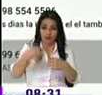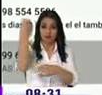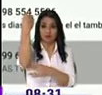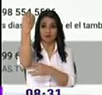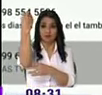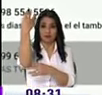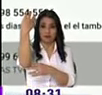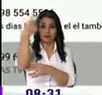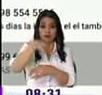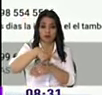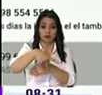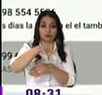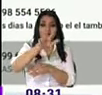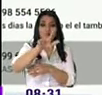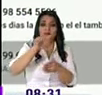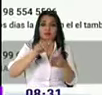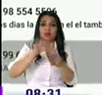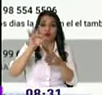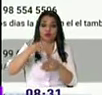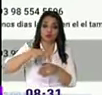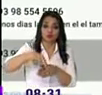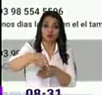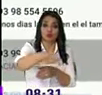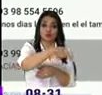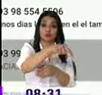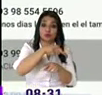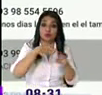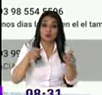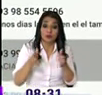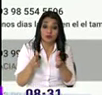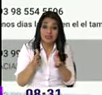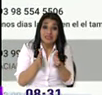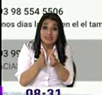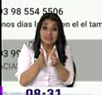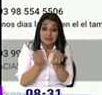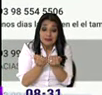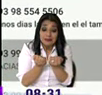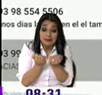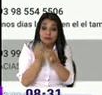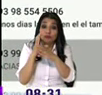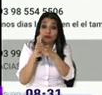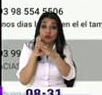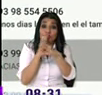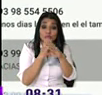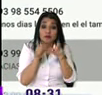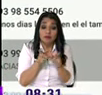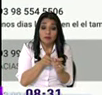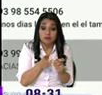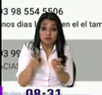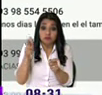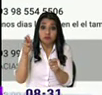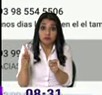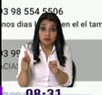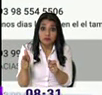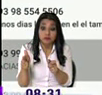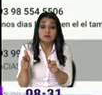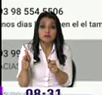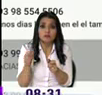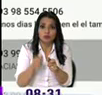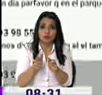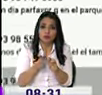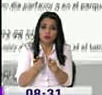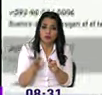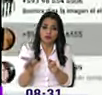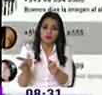3.8 que permite dar la vuelta en U, pero la vía es muy estrecha que los buses, vehículos grandes tienen que estacionarse al lado derecho para poder